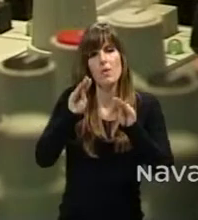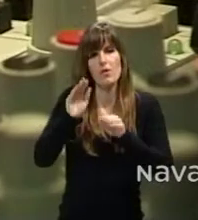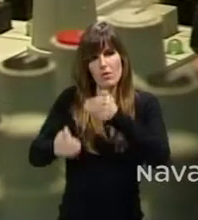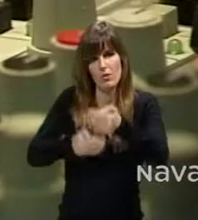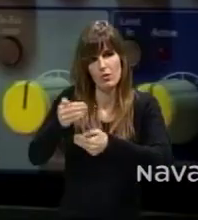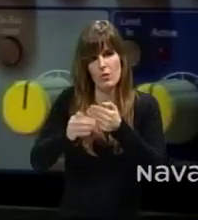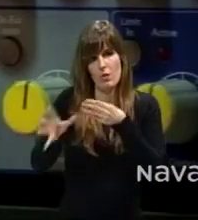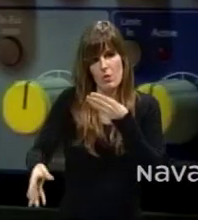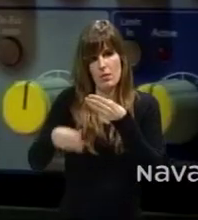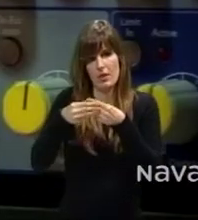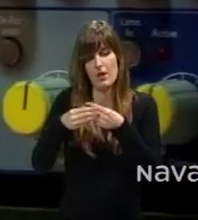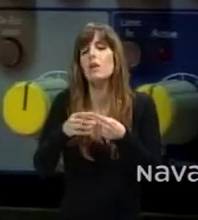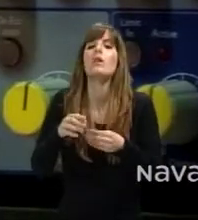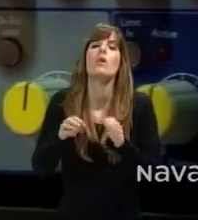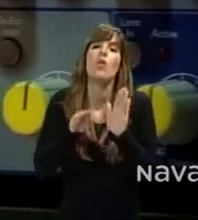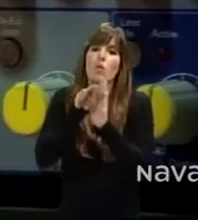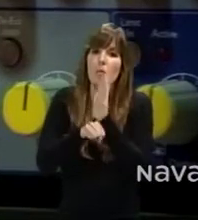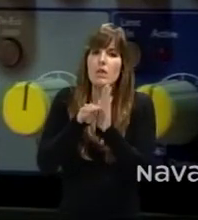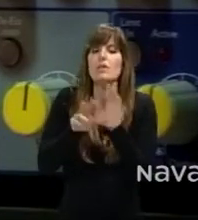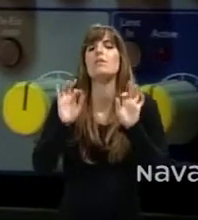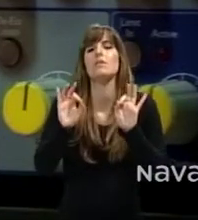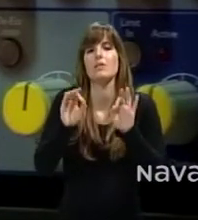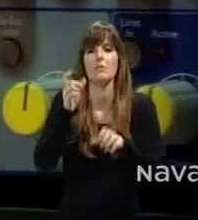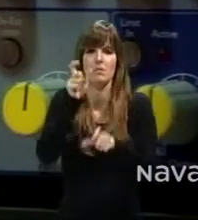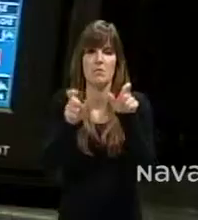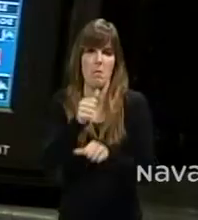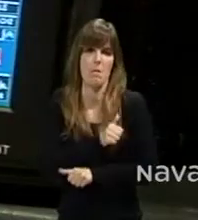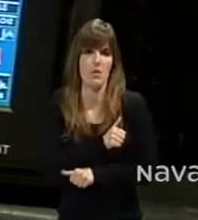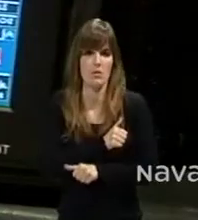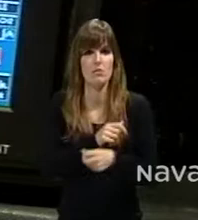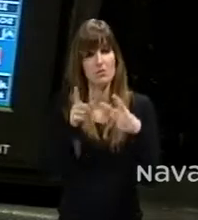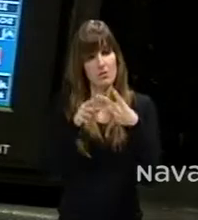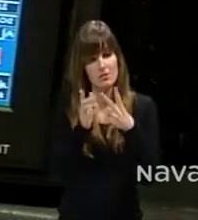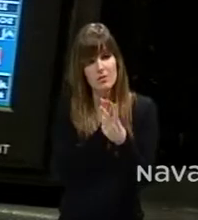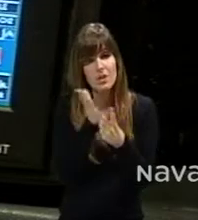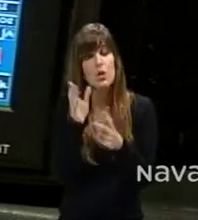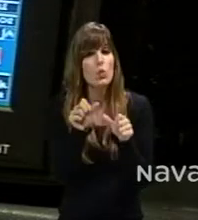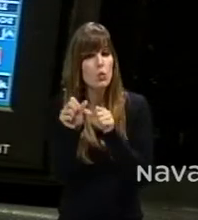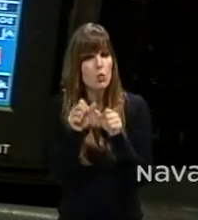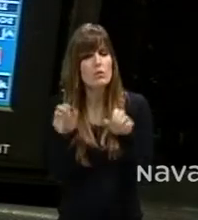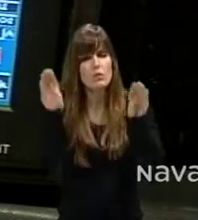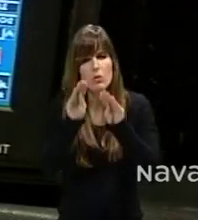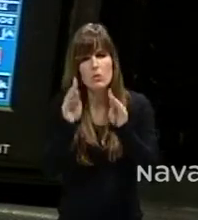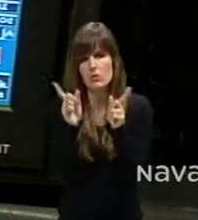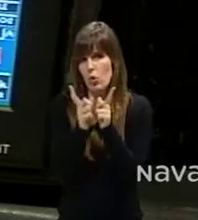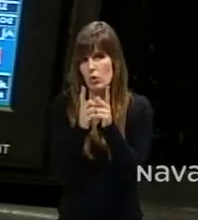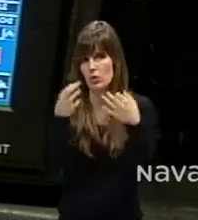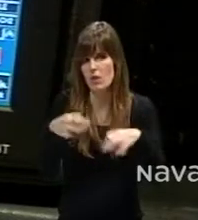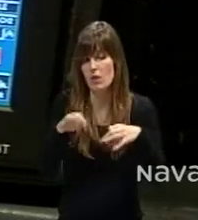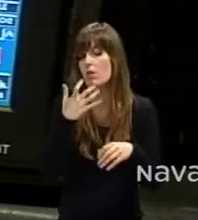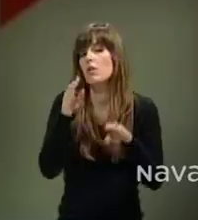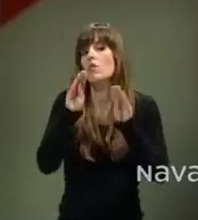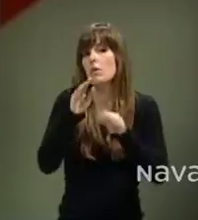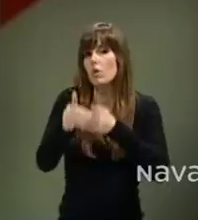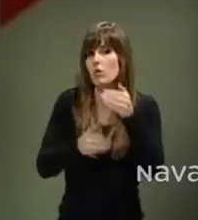planes de formación ocupacional para desempleados. En cualquiera de ellos lo que se pretende es, en el caso de la formación continua, mejorar